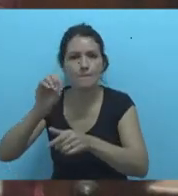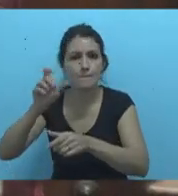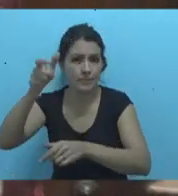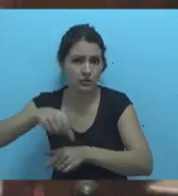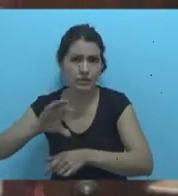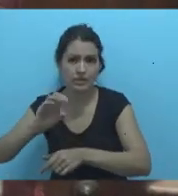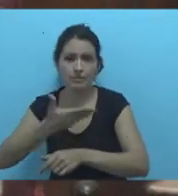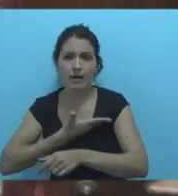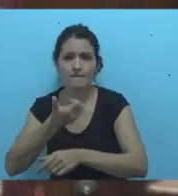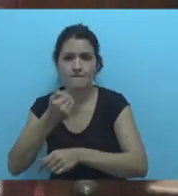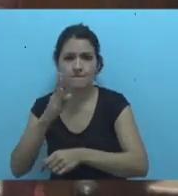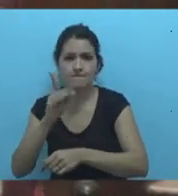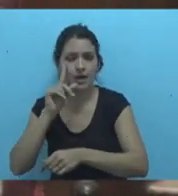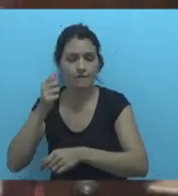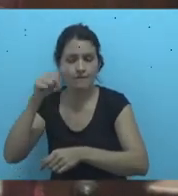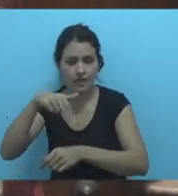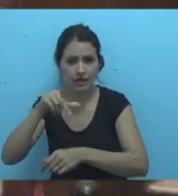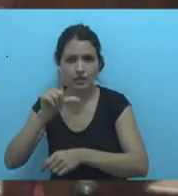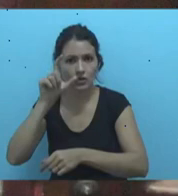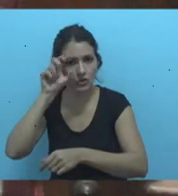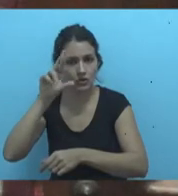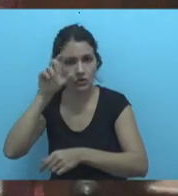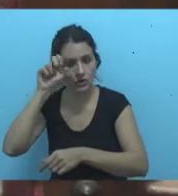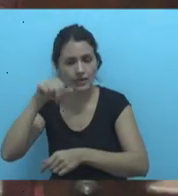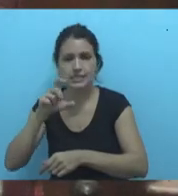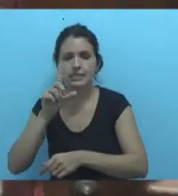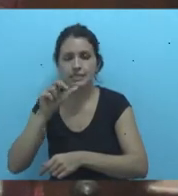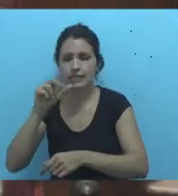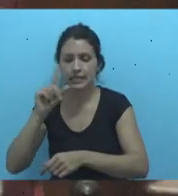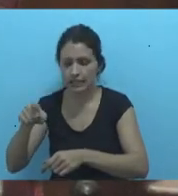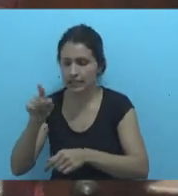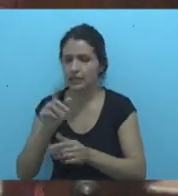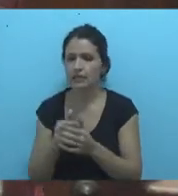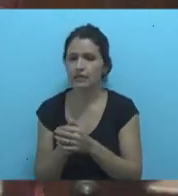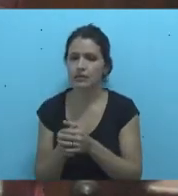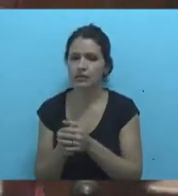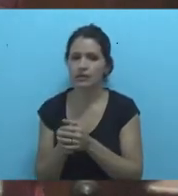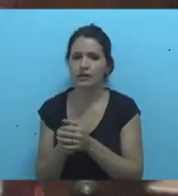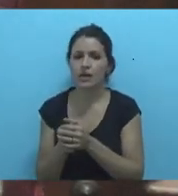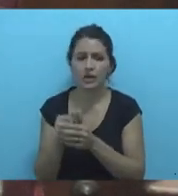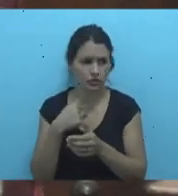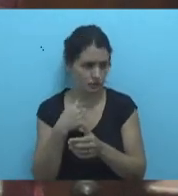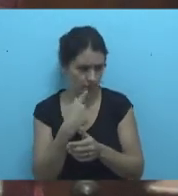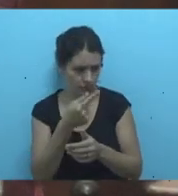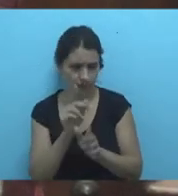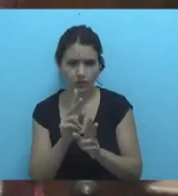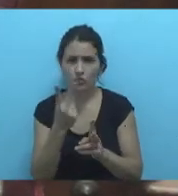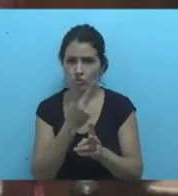concursal. Y a fuerza de ser sincero, y me remito a los diputados que nos acompañaron esa mañana, que fueron el diputado del Frade y la diputada